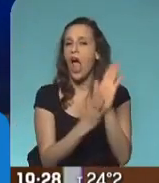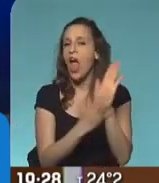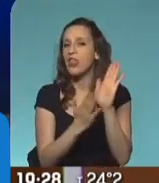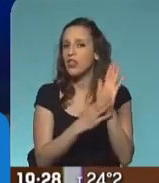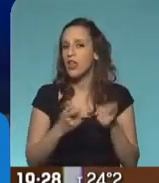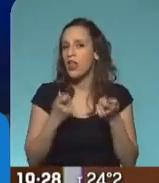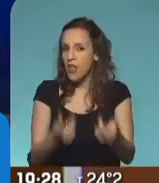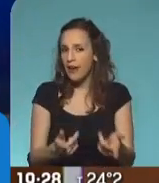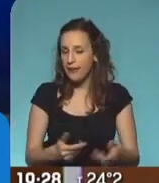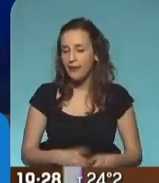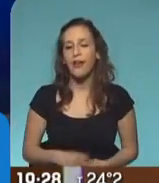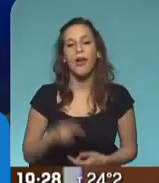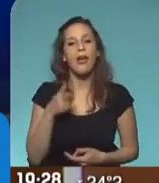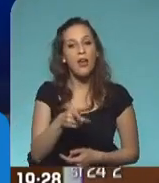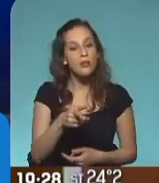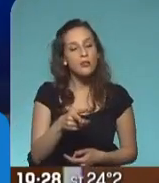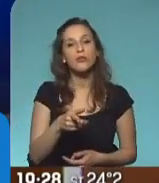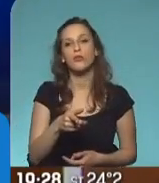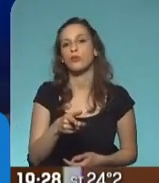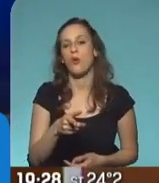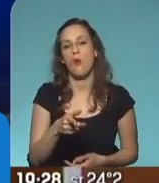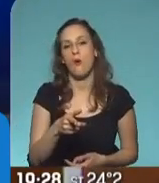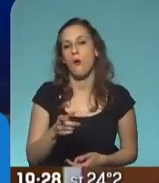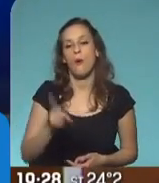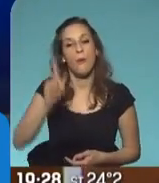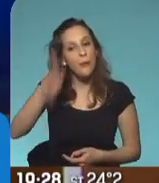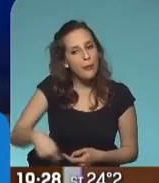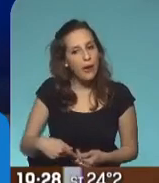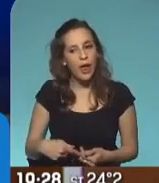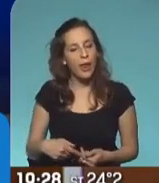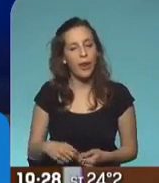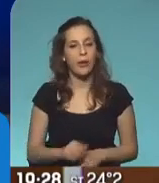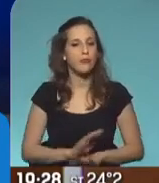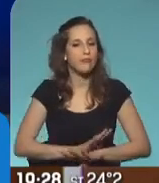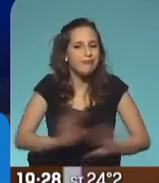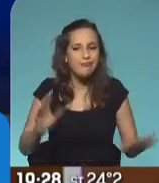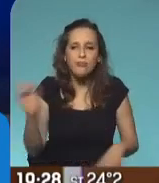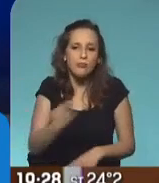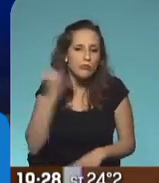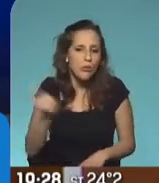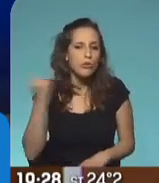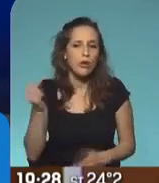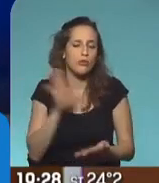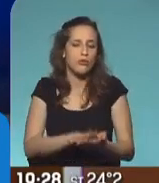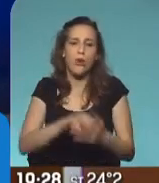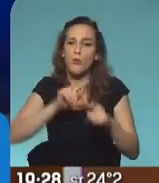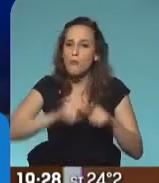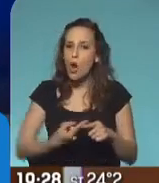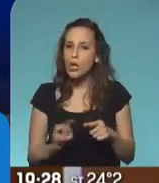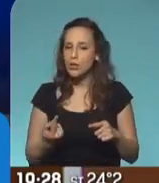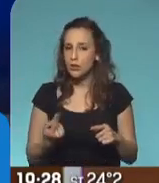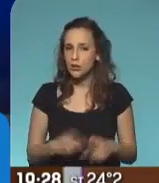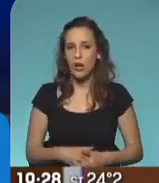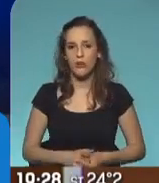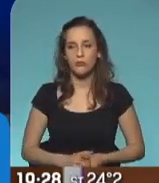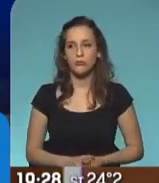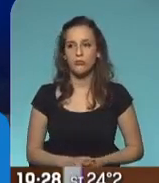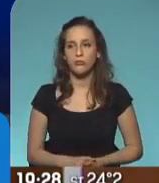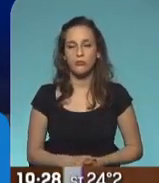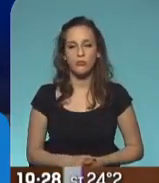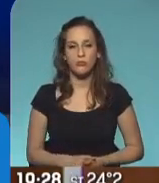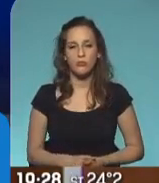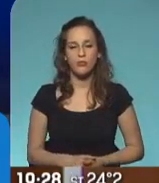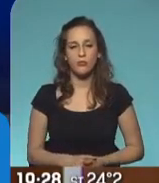una enorme sintonía y es una importantísima, y esto es importante a la hora de hacer política, entre los